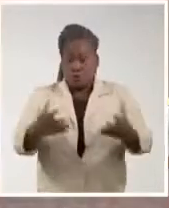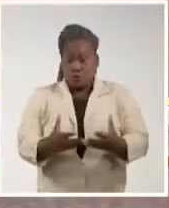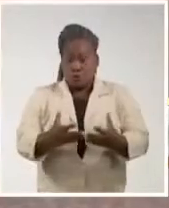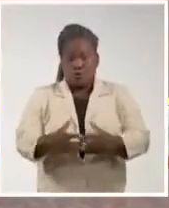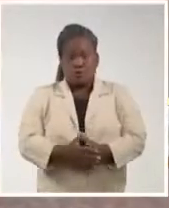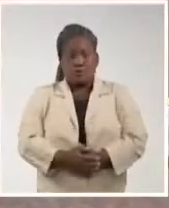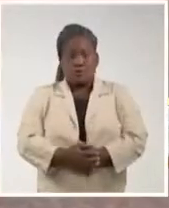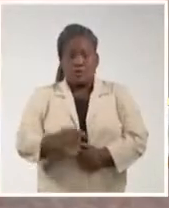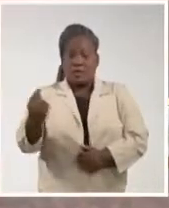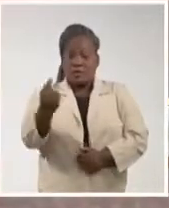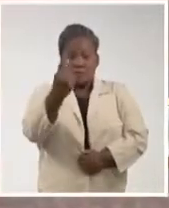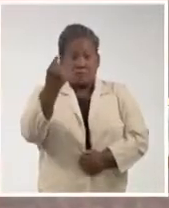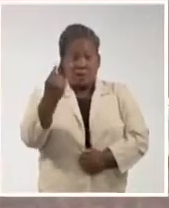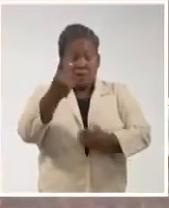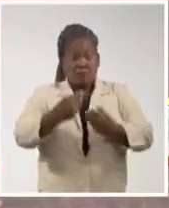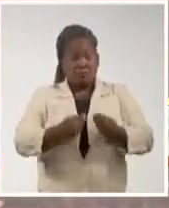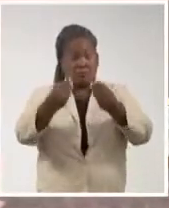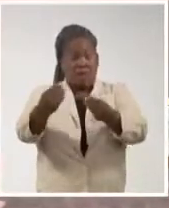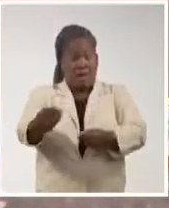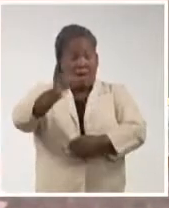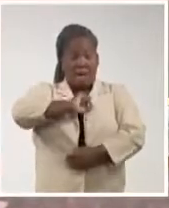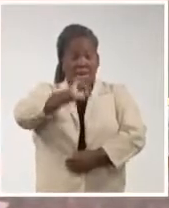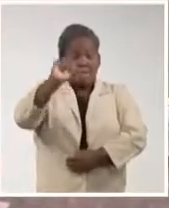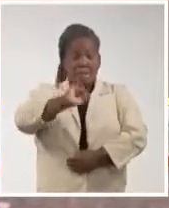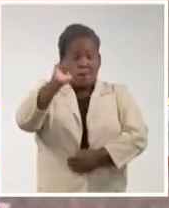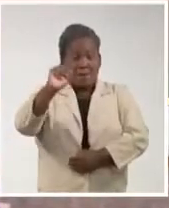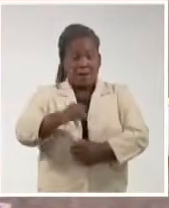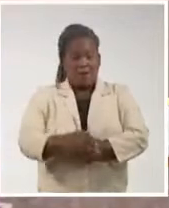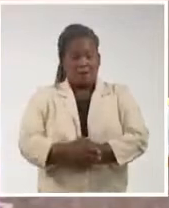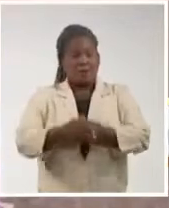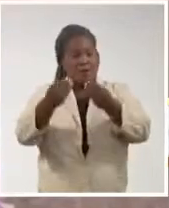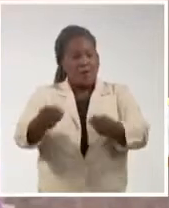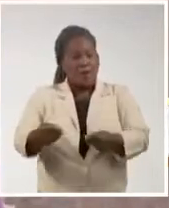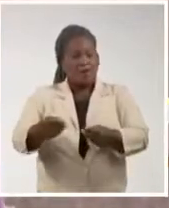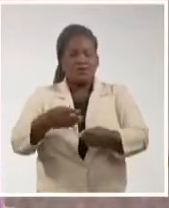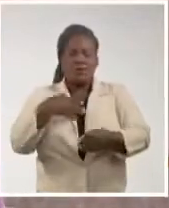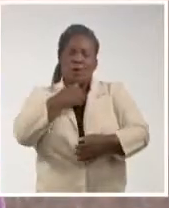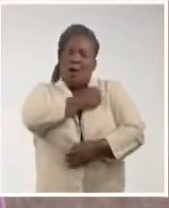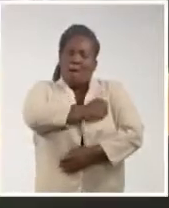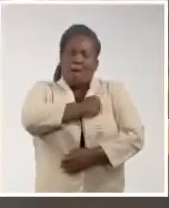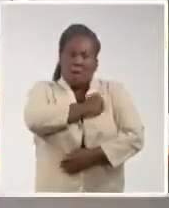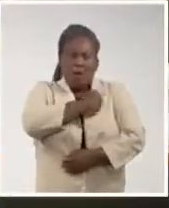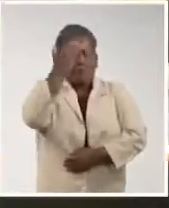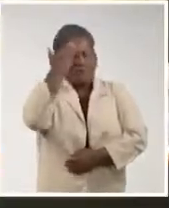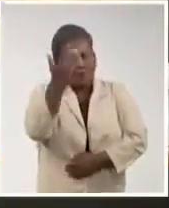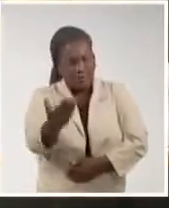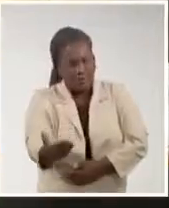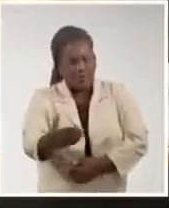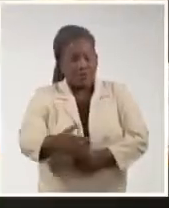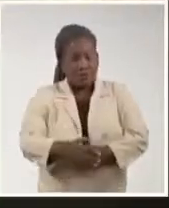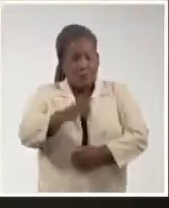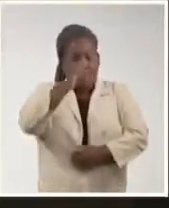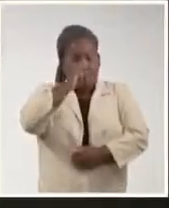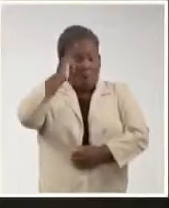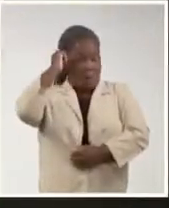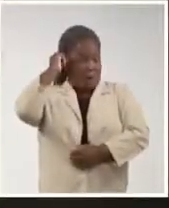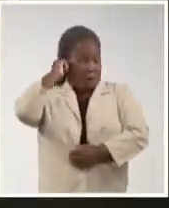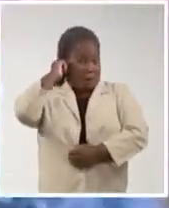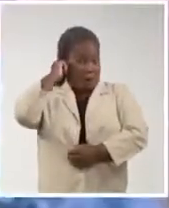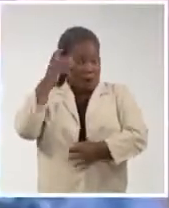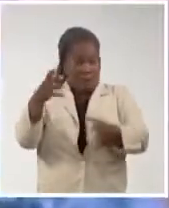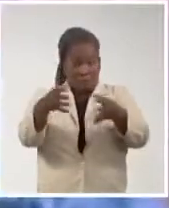la primera vez que damos ese premio y lo damos con mucho amor y mucha gratitud. Los hombres y mujeres que integran